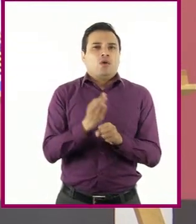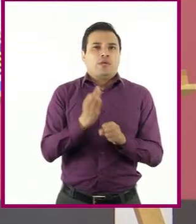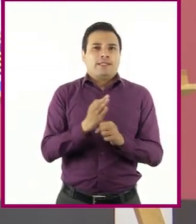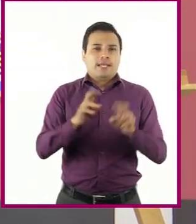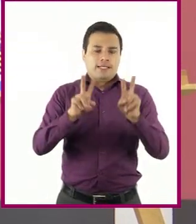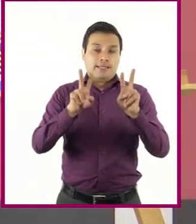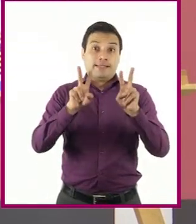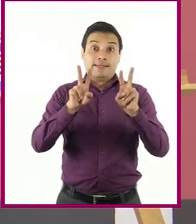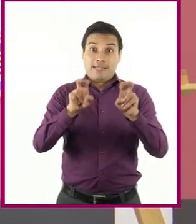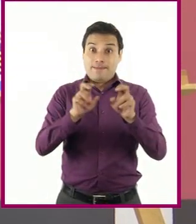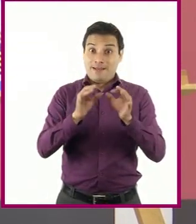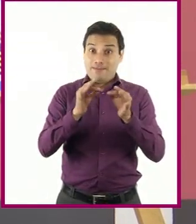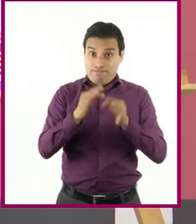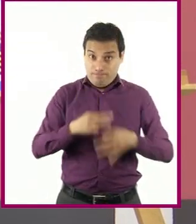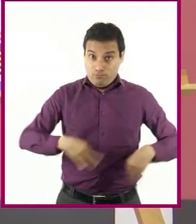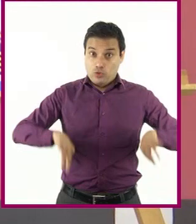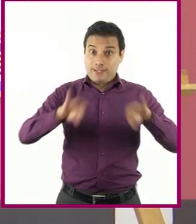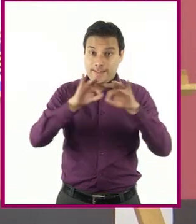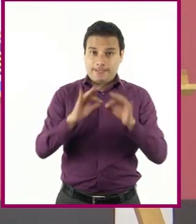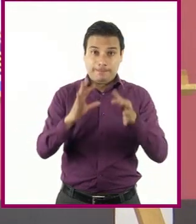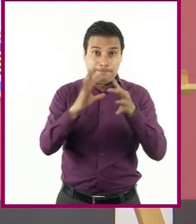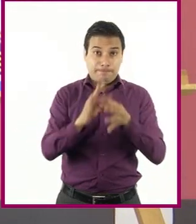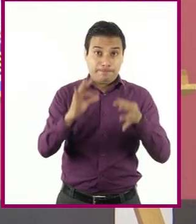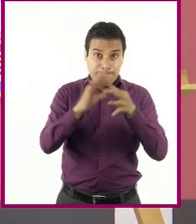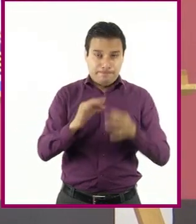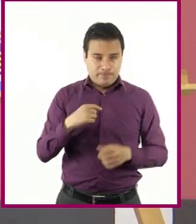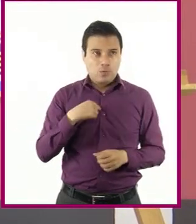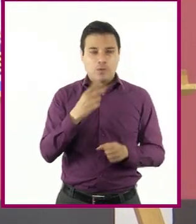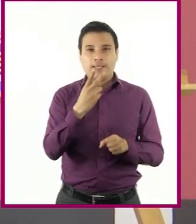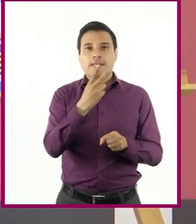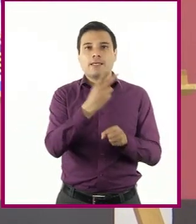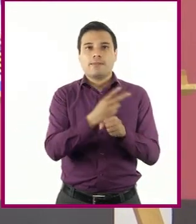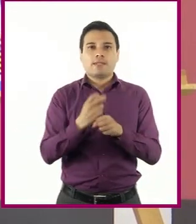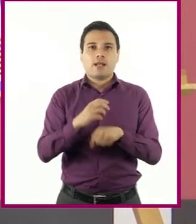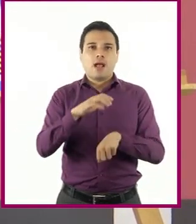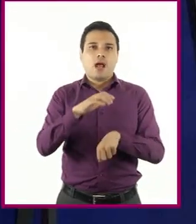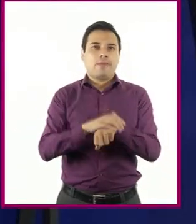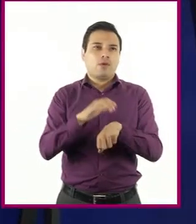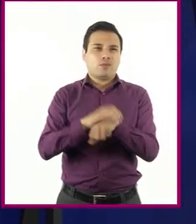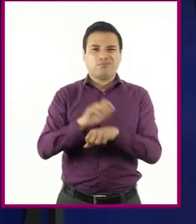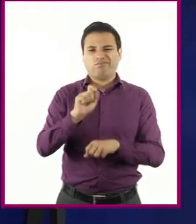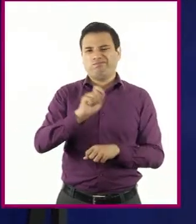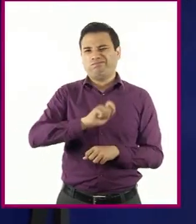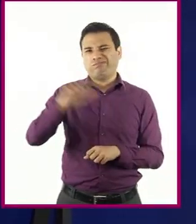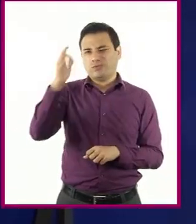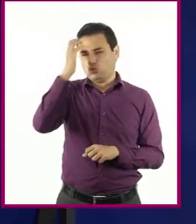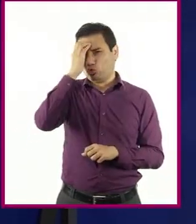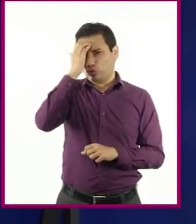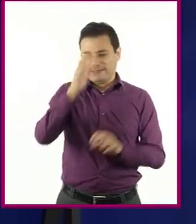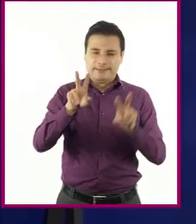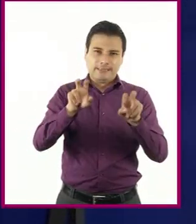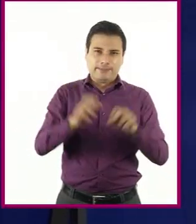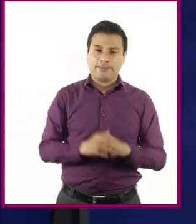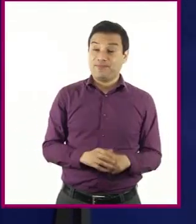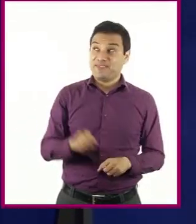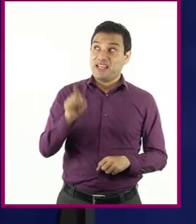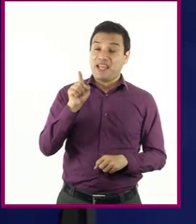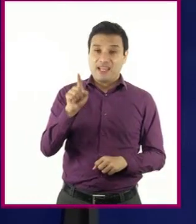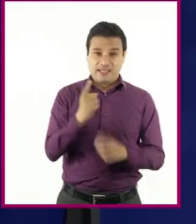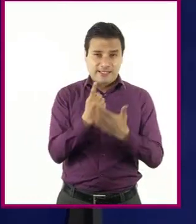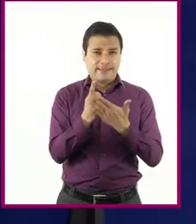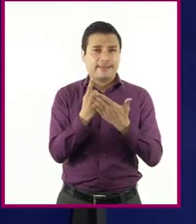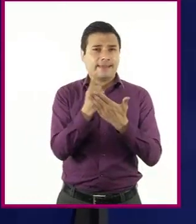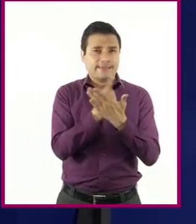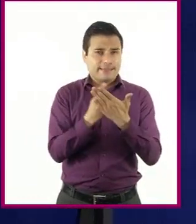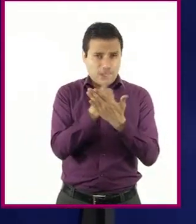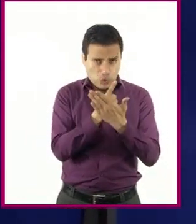y colorido, quiero invitar a un amigo quien es especialista en el tema, diseñador y maestro de artes,